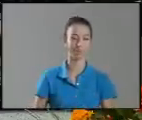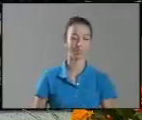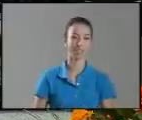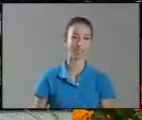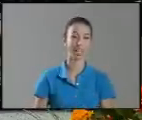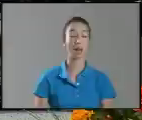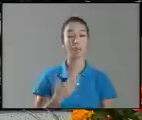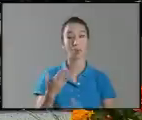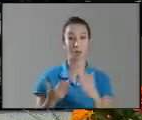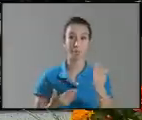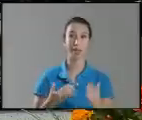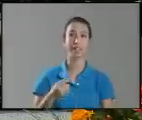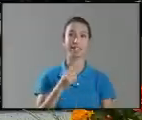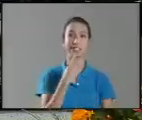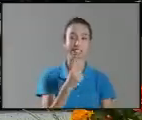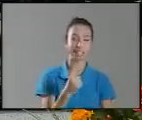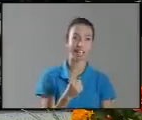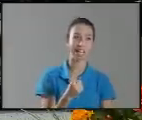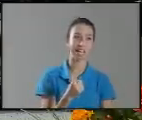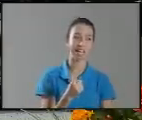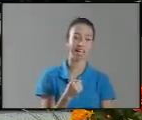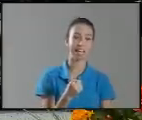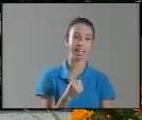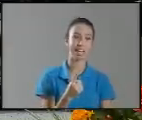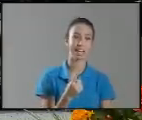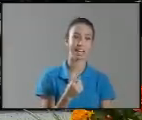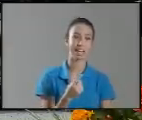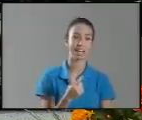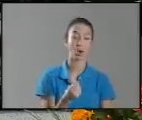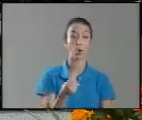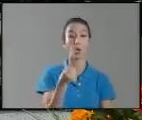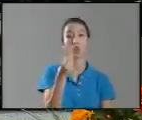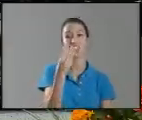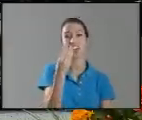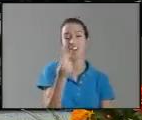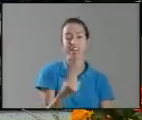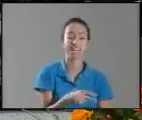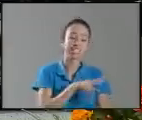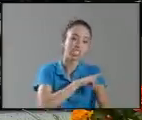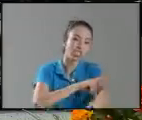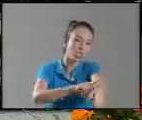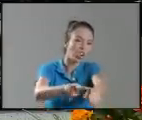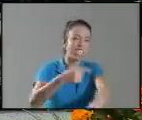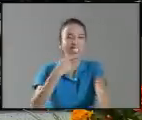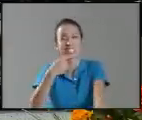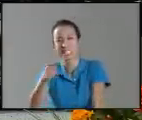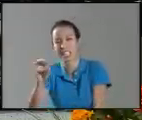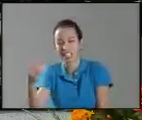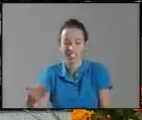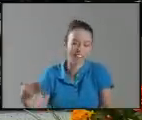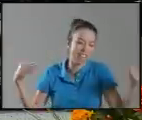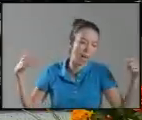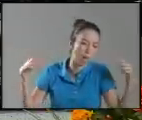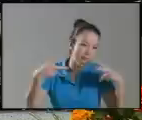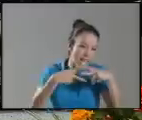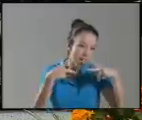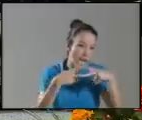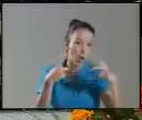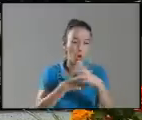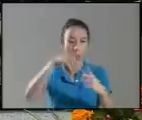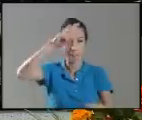Sí, es eso que le estaba diciendo del poema ese. El trovador lo que decía era,